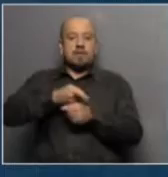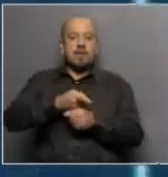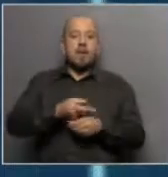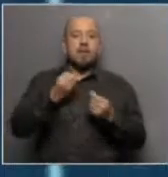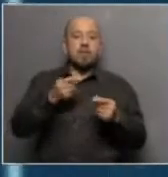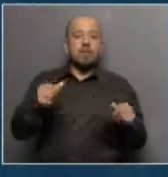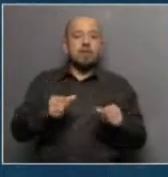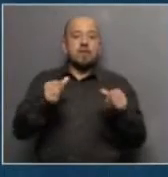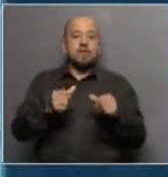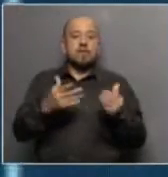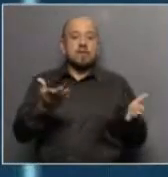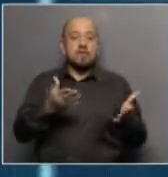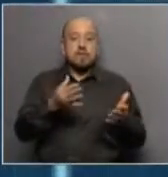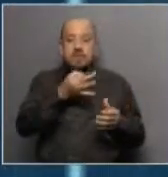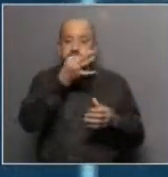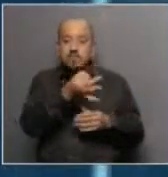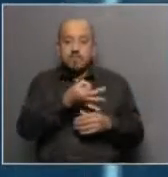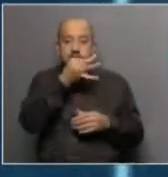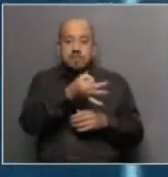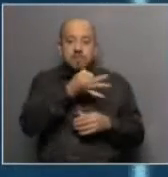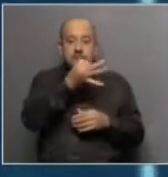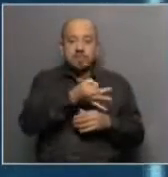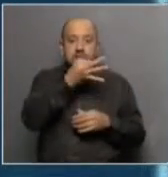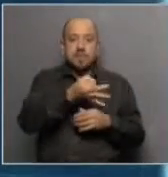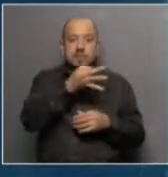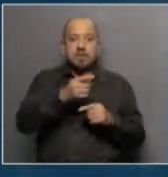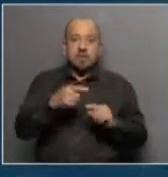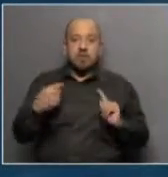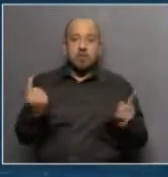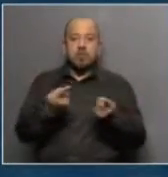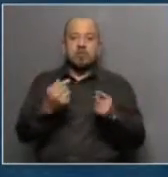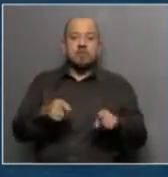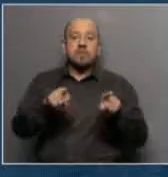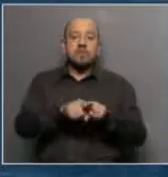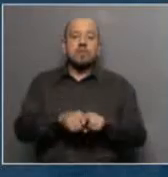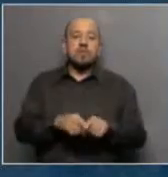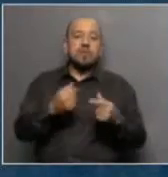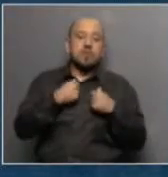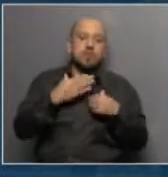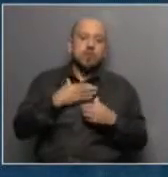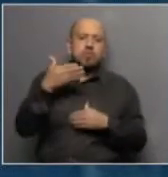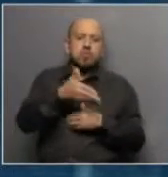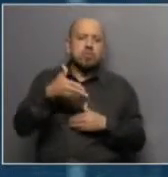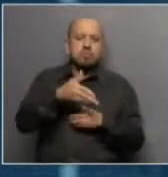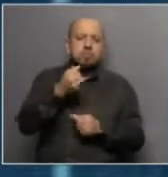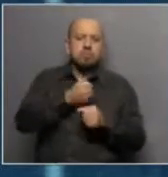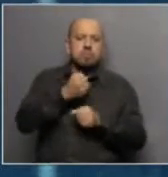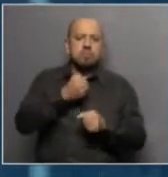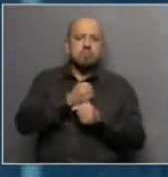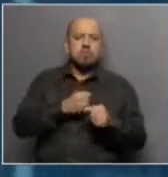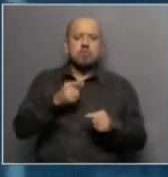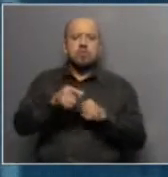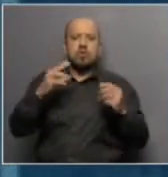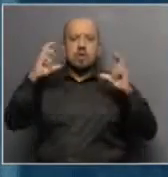Porque generan un relato que permea al conjunto de la sociedad. Es como ese que te dice, yo voy a ir a laburar, no voy a la